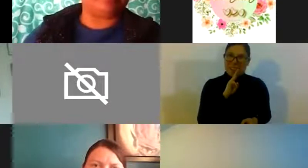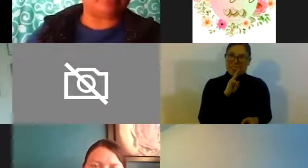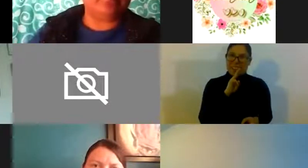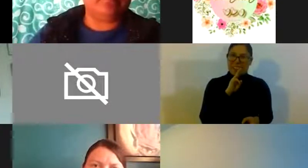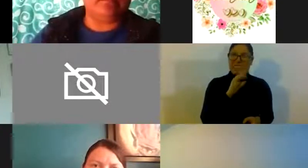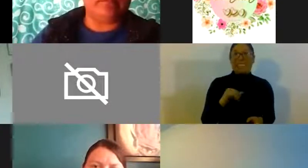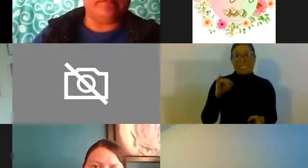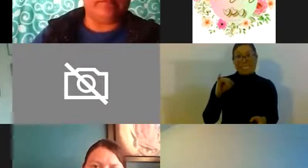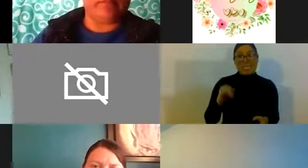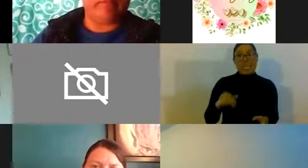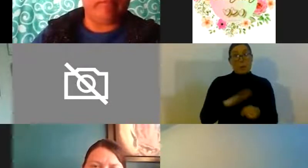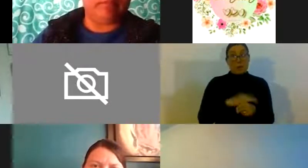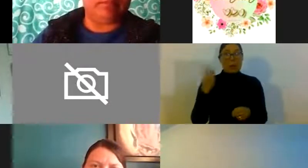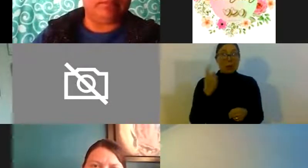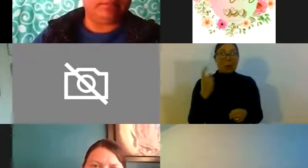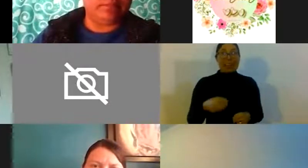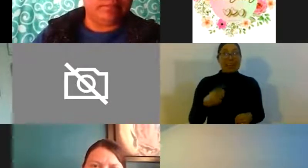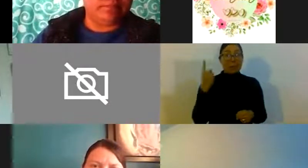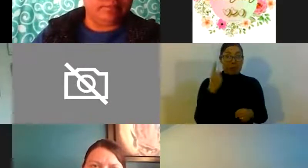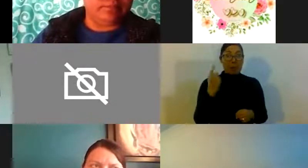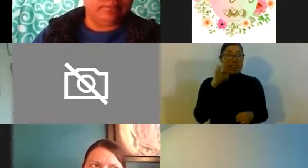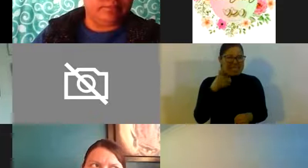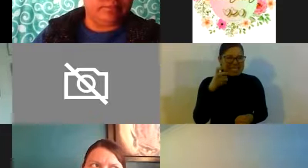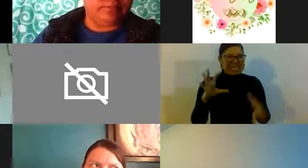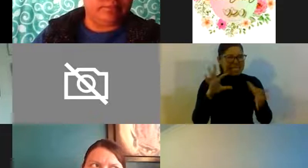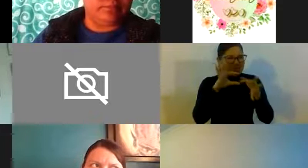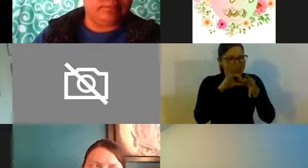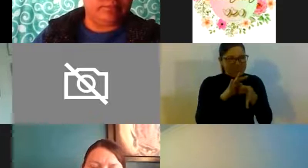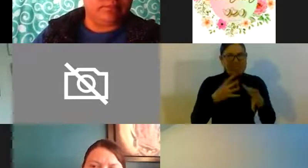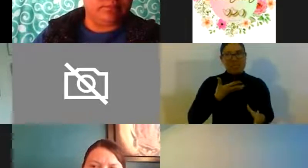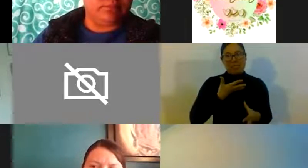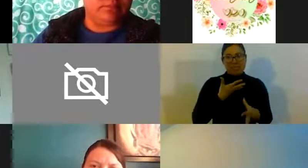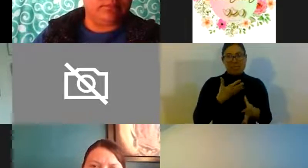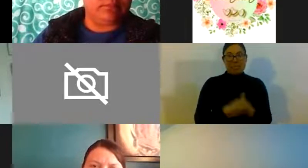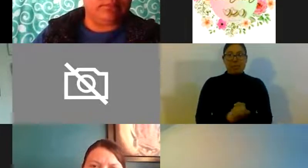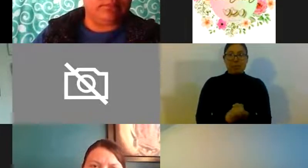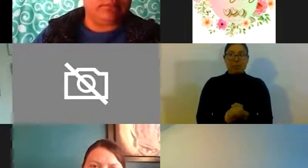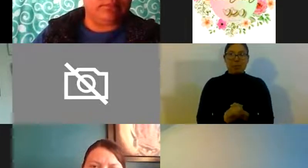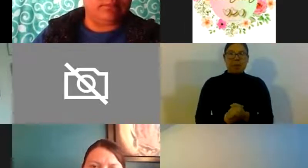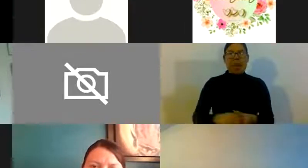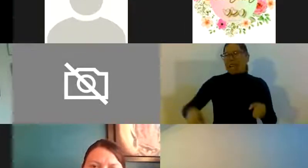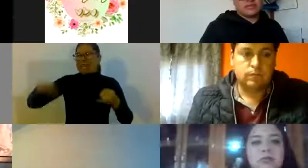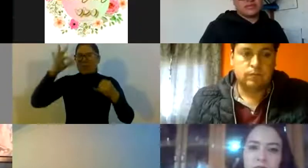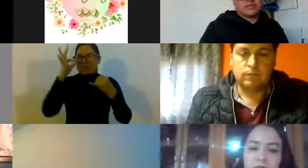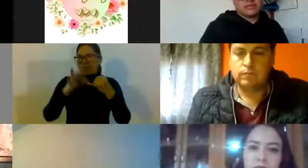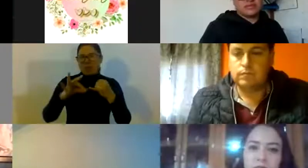dice Estela casi al final de esta historia? ¿Qué es lo que nos dice el cuento?